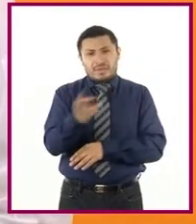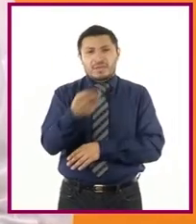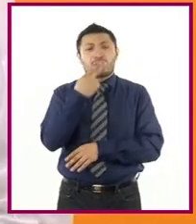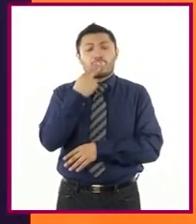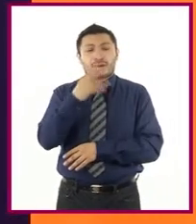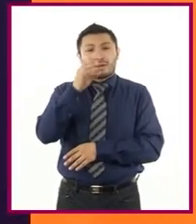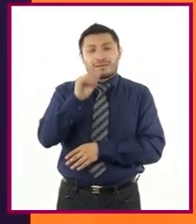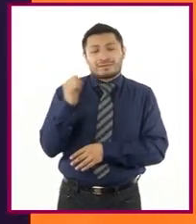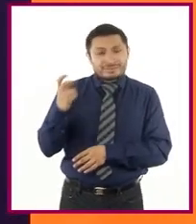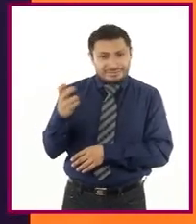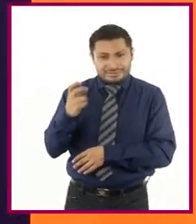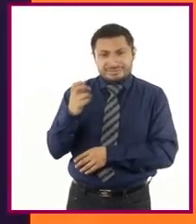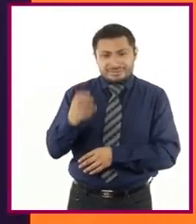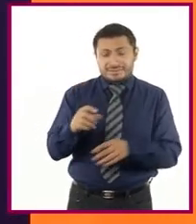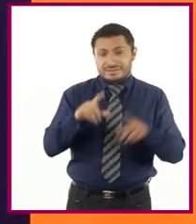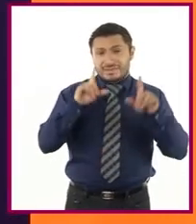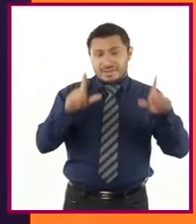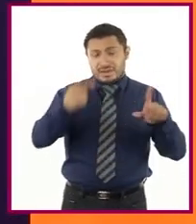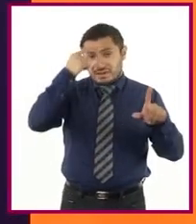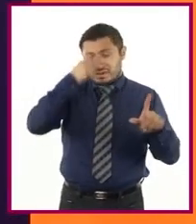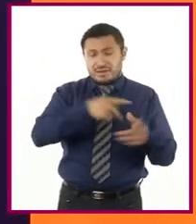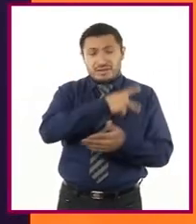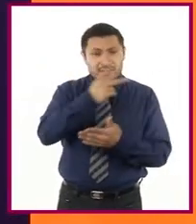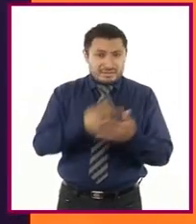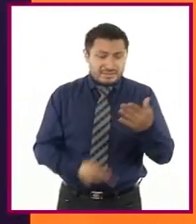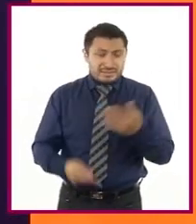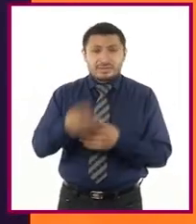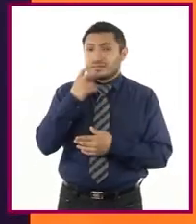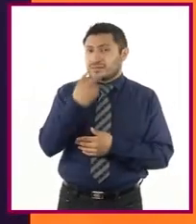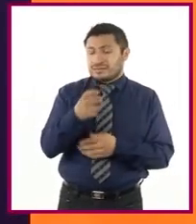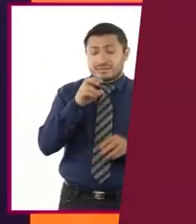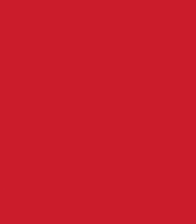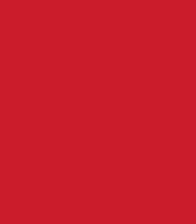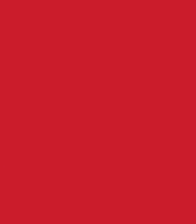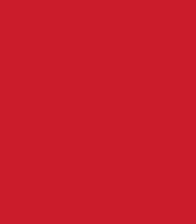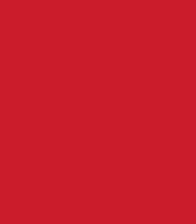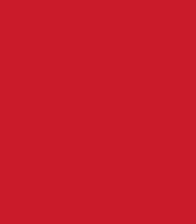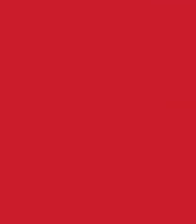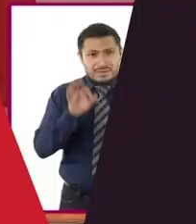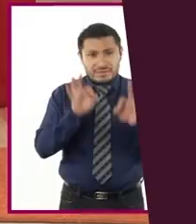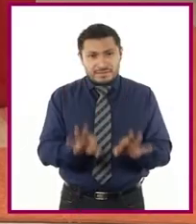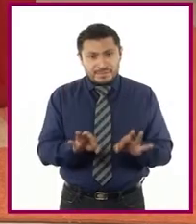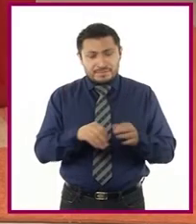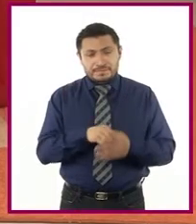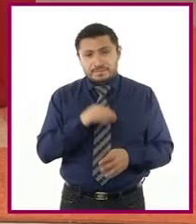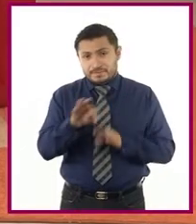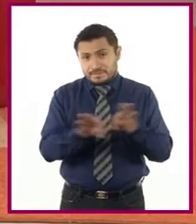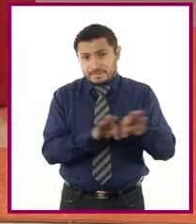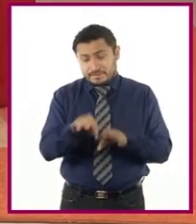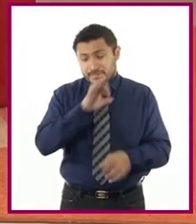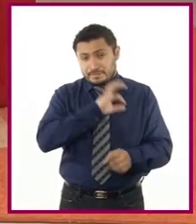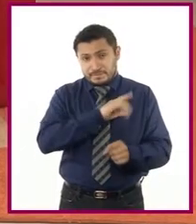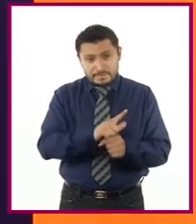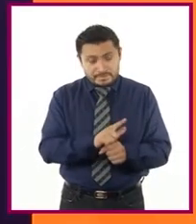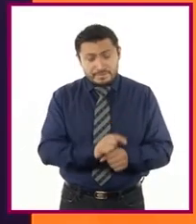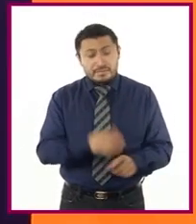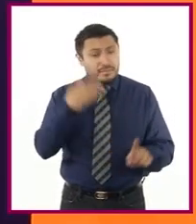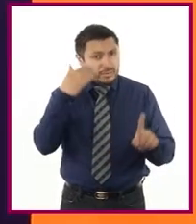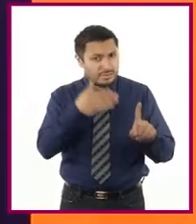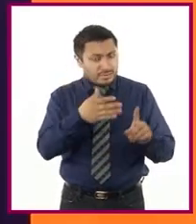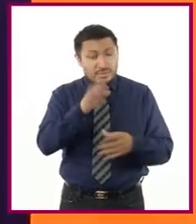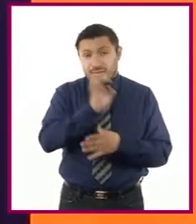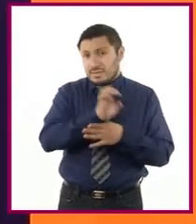el cursograma para la planeación de ese proceso específico. Entonces, si ya todo está